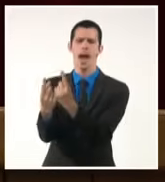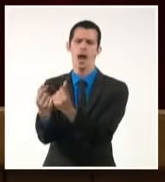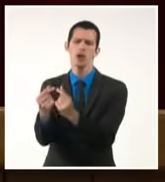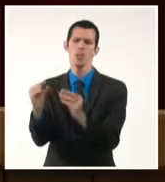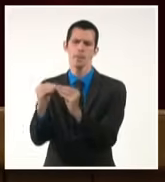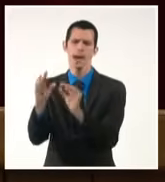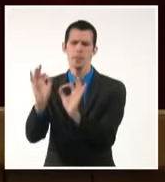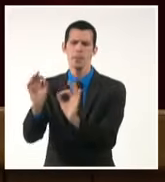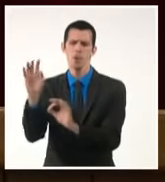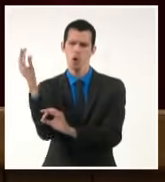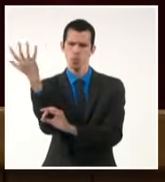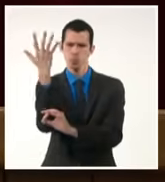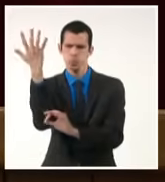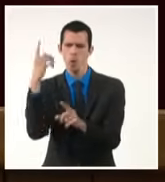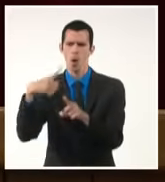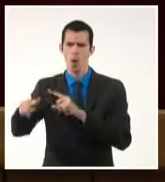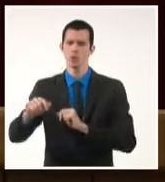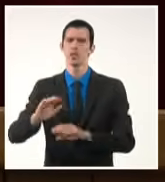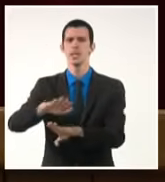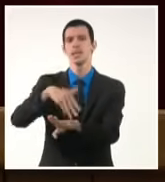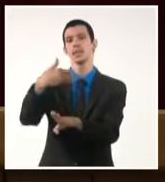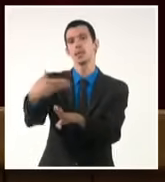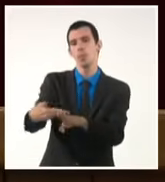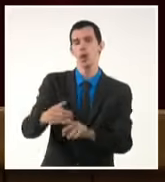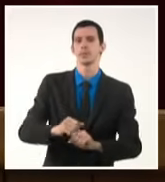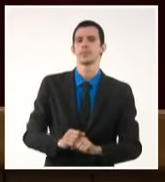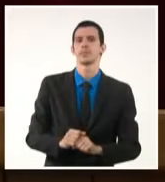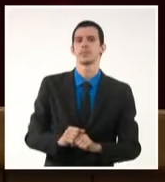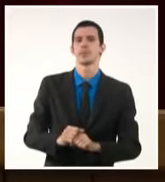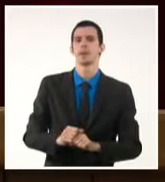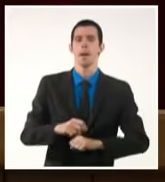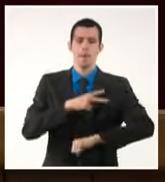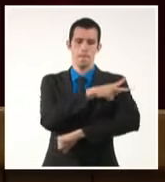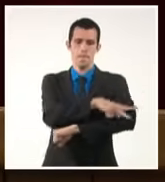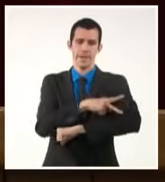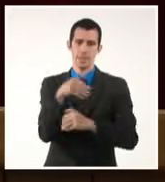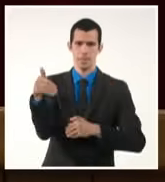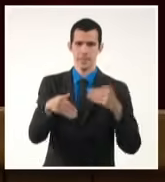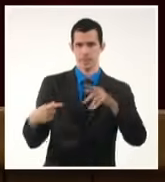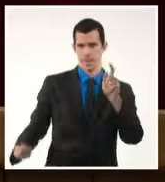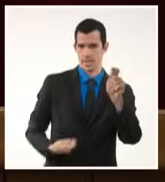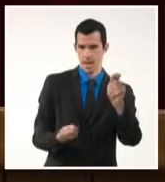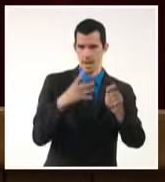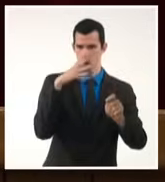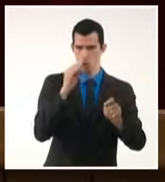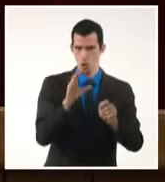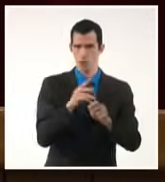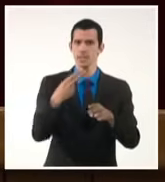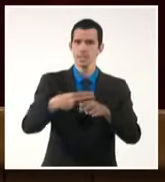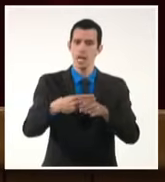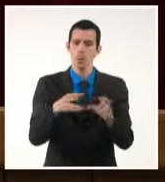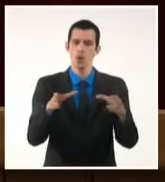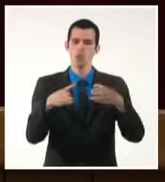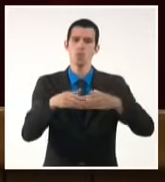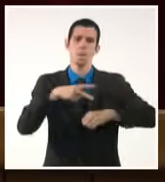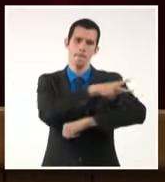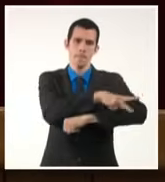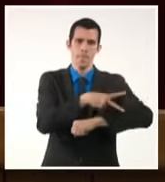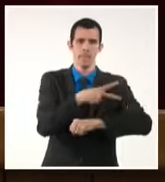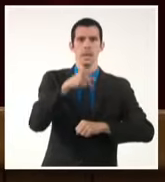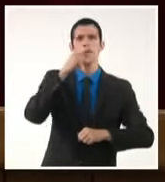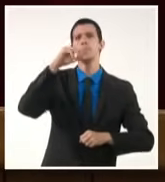el contexto del segmento de alto nivel de la Asamblea General de las Naciones Unidas. Ese activismo